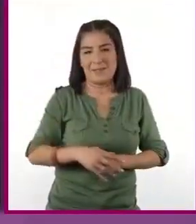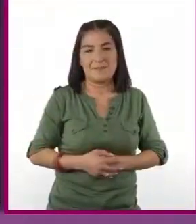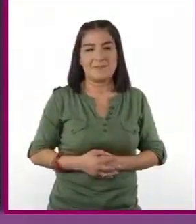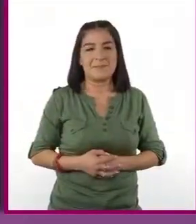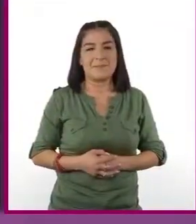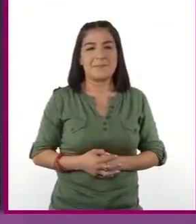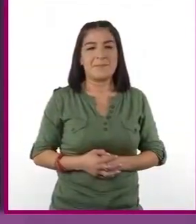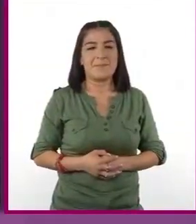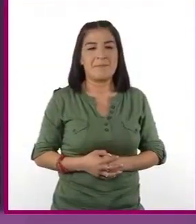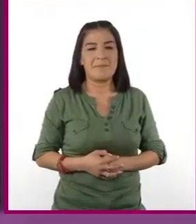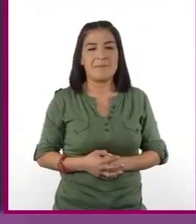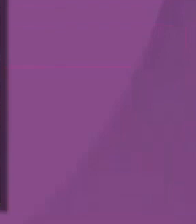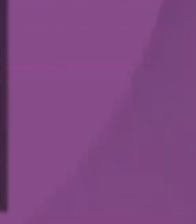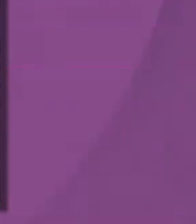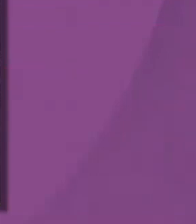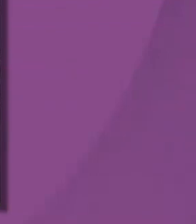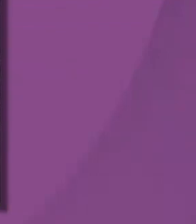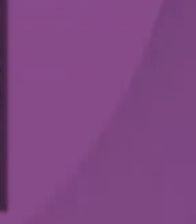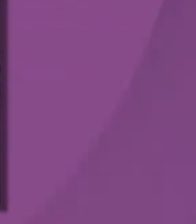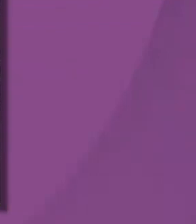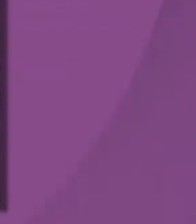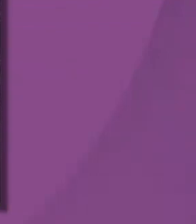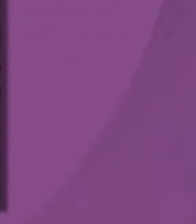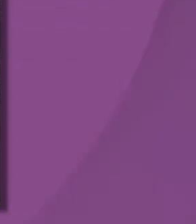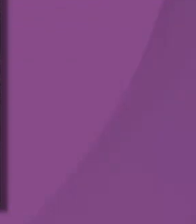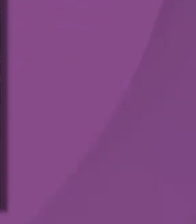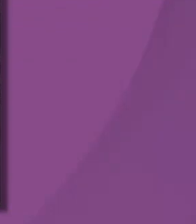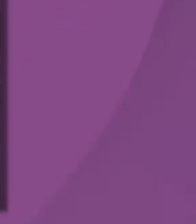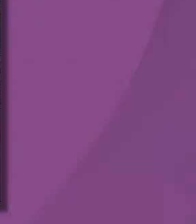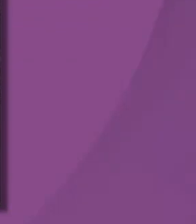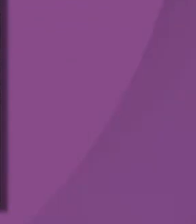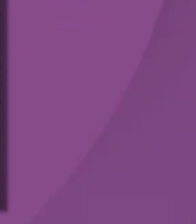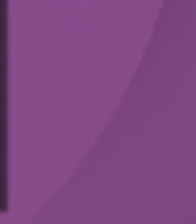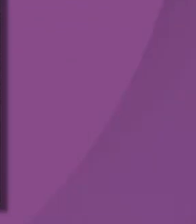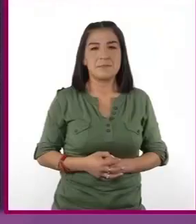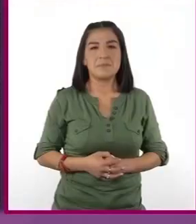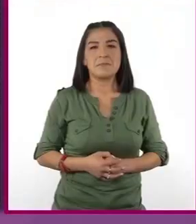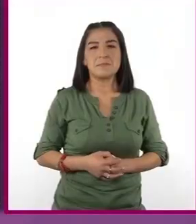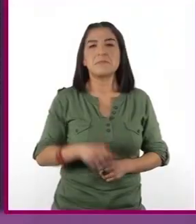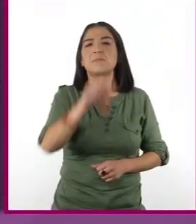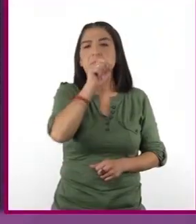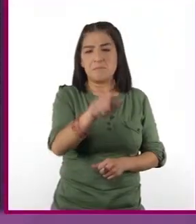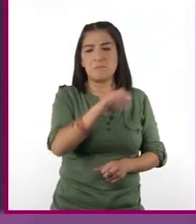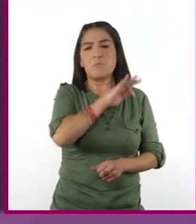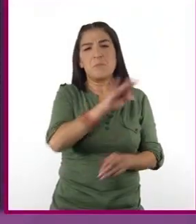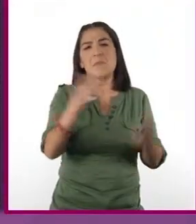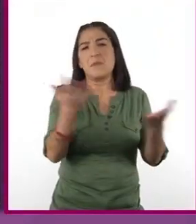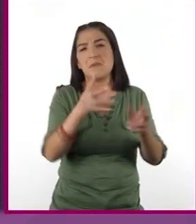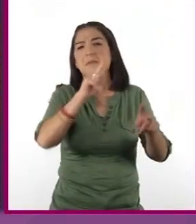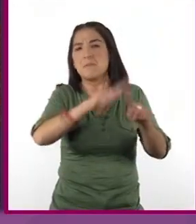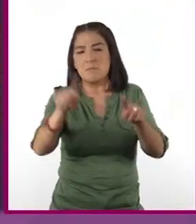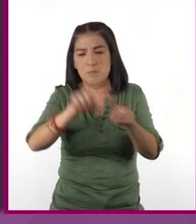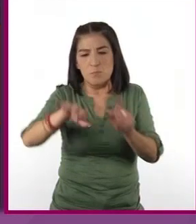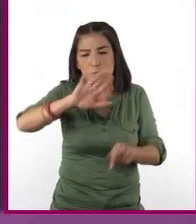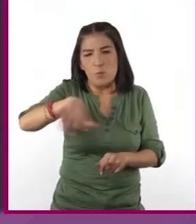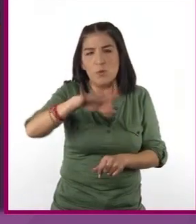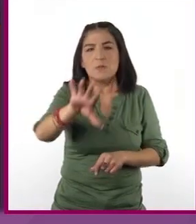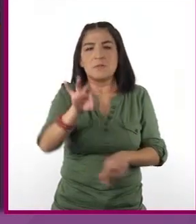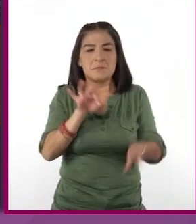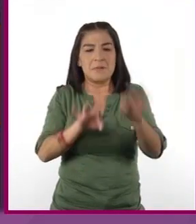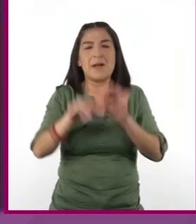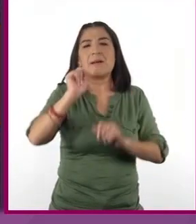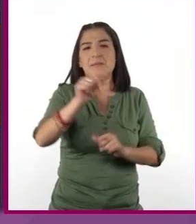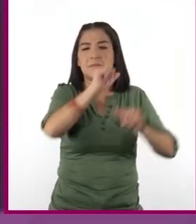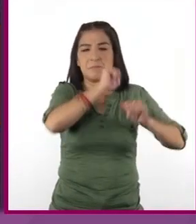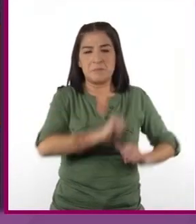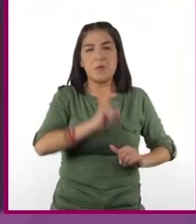a contarles un corrido muy mentado. También pueden realizar su búsqueda y selección a partir de algún autor